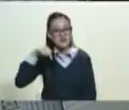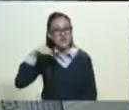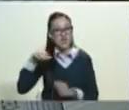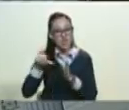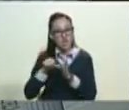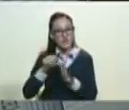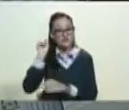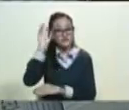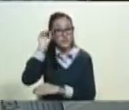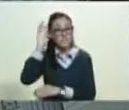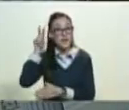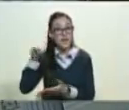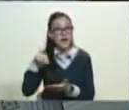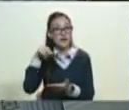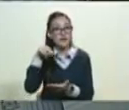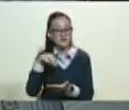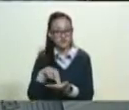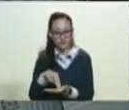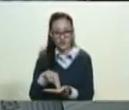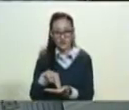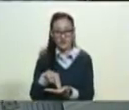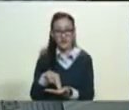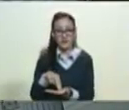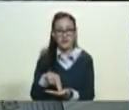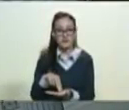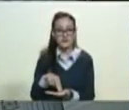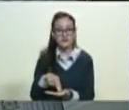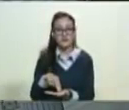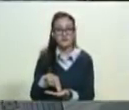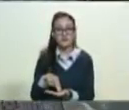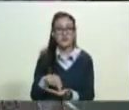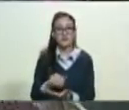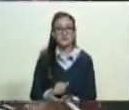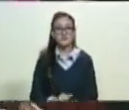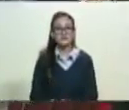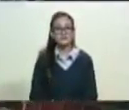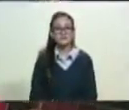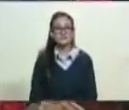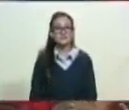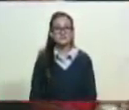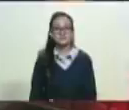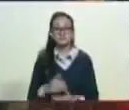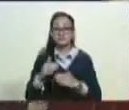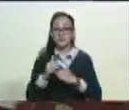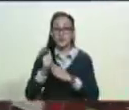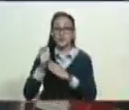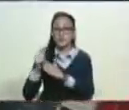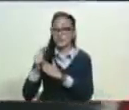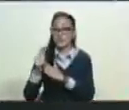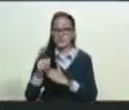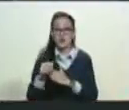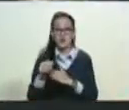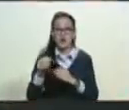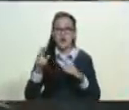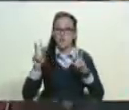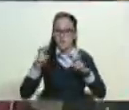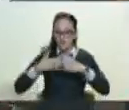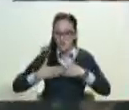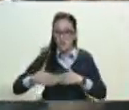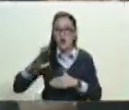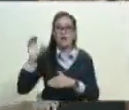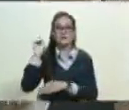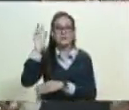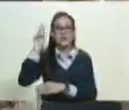Elíptico del Palacio Federal Legislativo y que van a regir los destinos de esta nueva